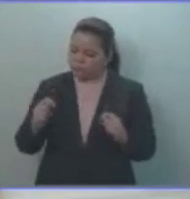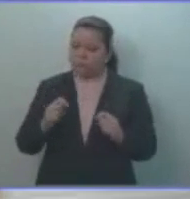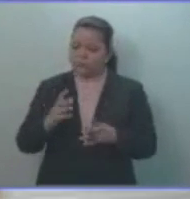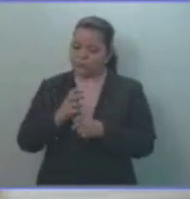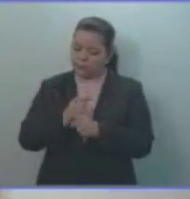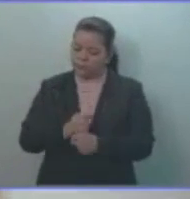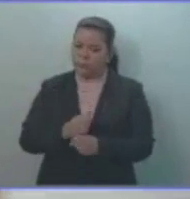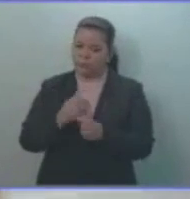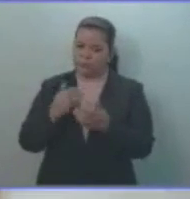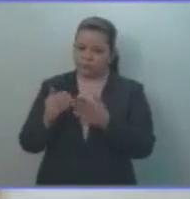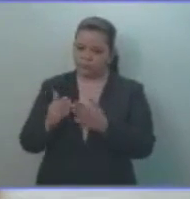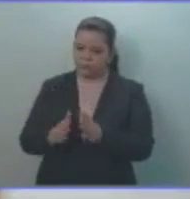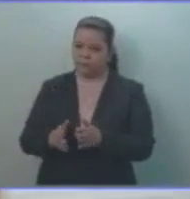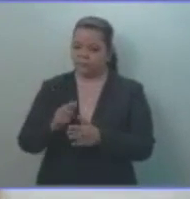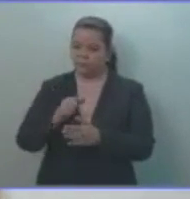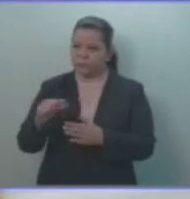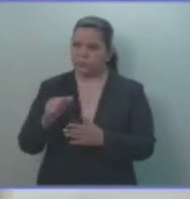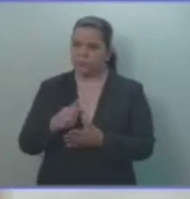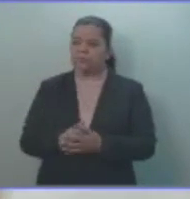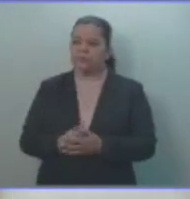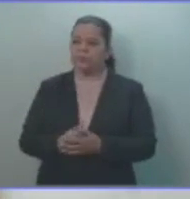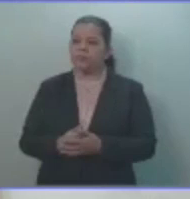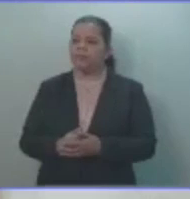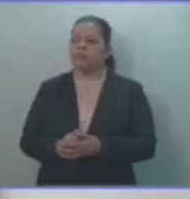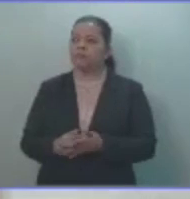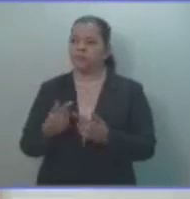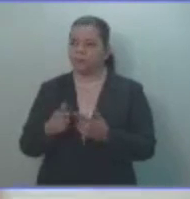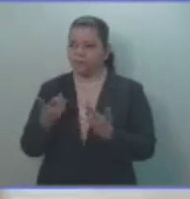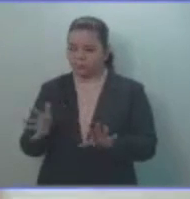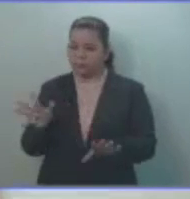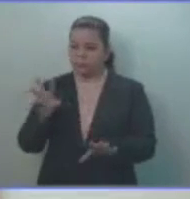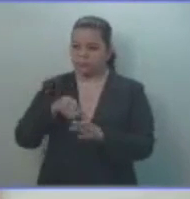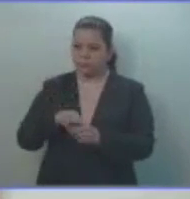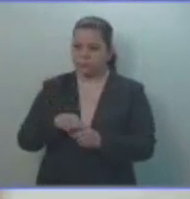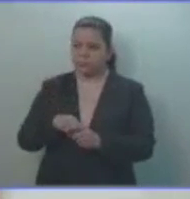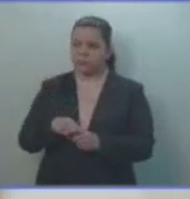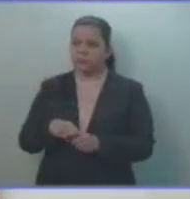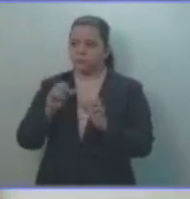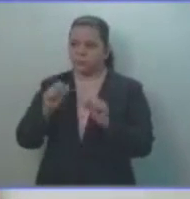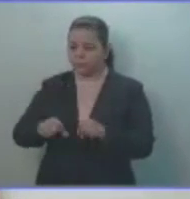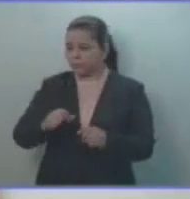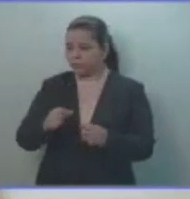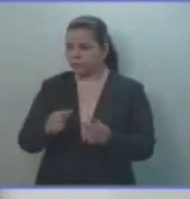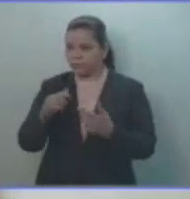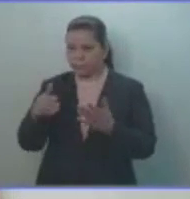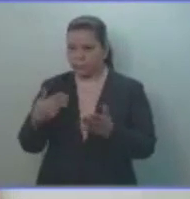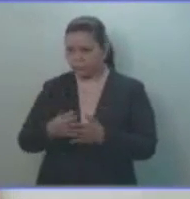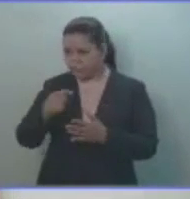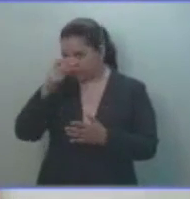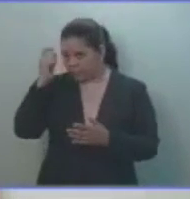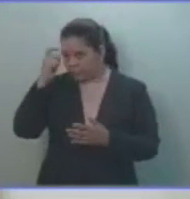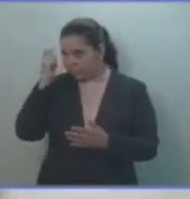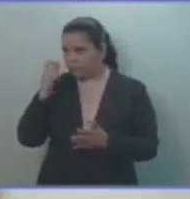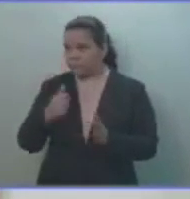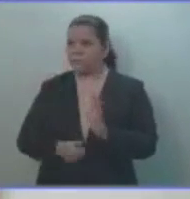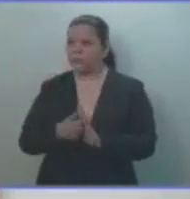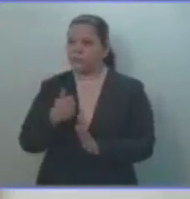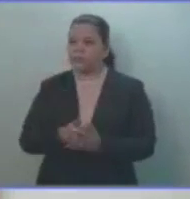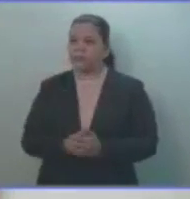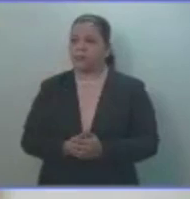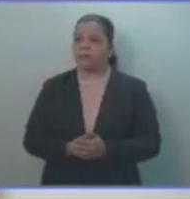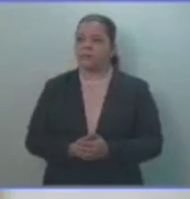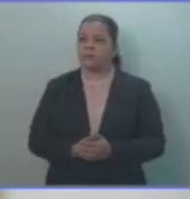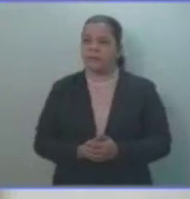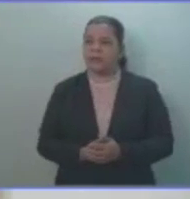aquellas acciones más cercanas a la población, incluyendo las reivindicaciones laborales y el cumplimiento de contratos colectivos de